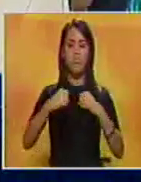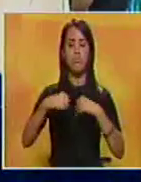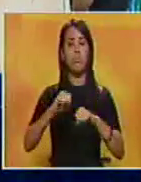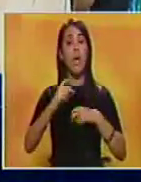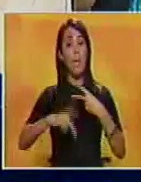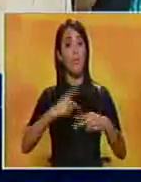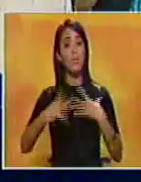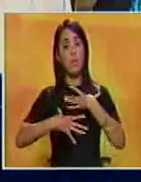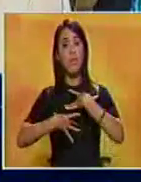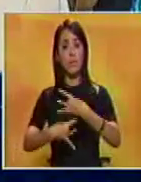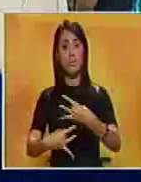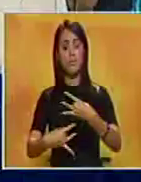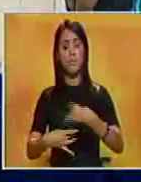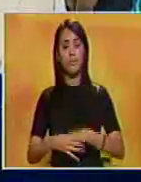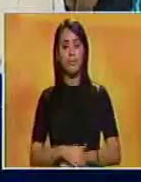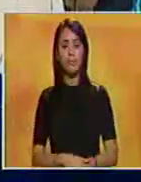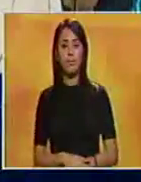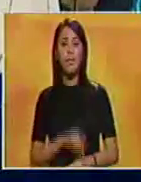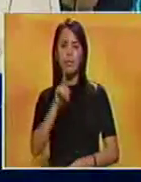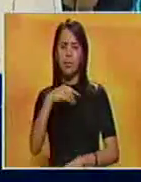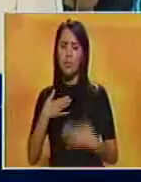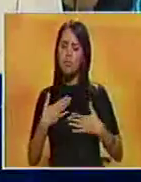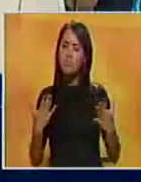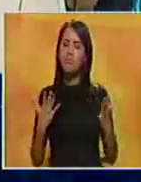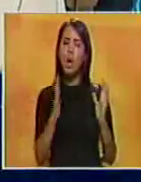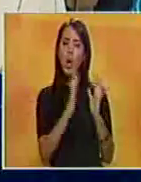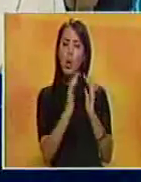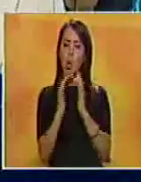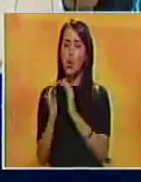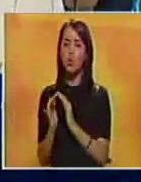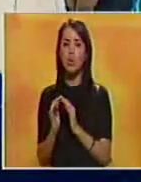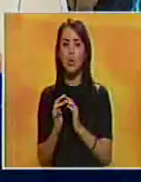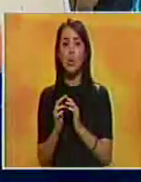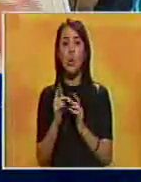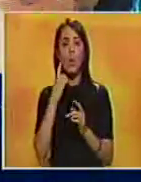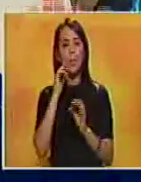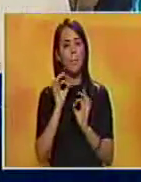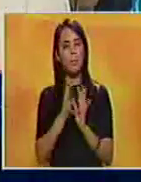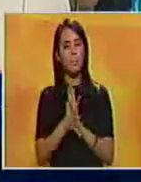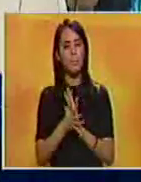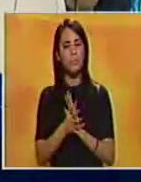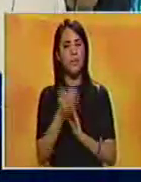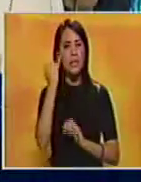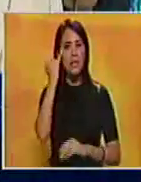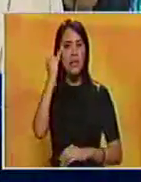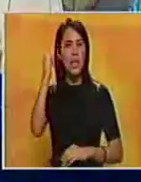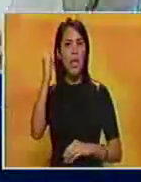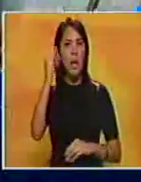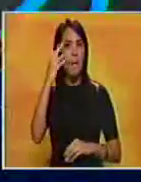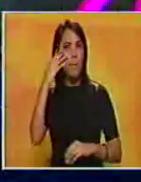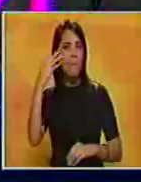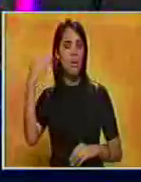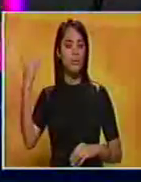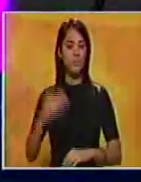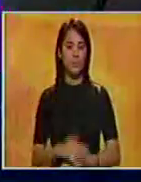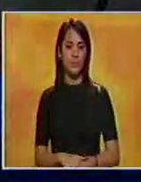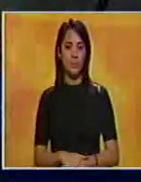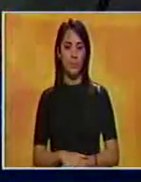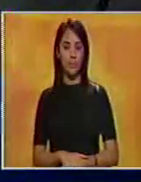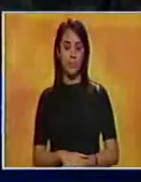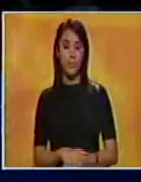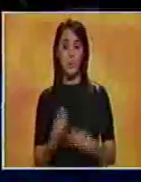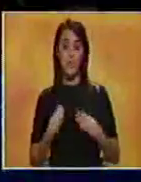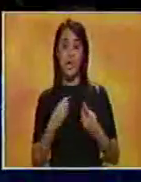muy interesante porque también nos permitió conocer muchos impact hubs en el mundo para tomar ideas, para inspirarnos. Acá hacen vida más